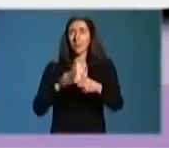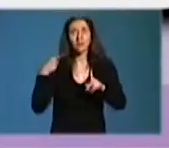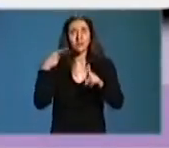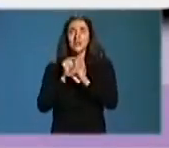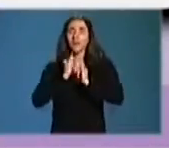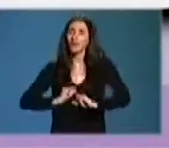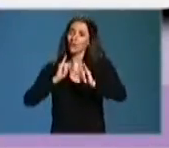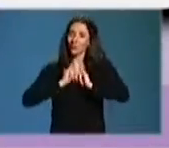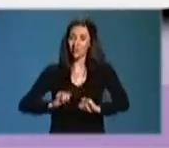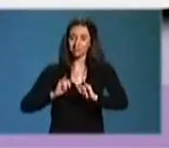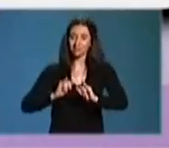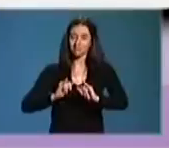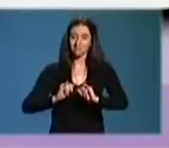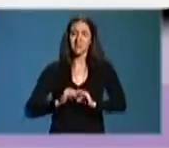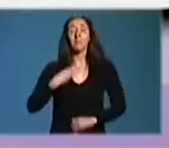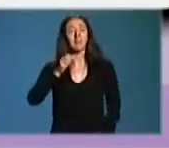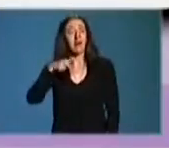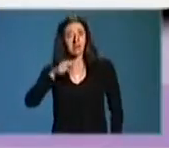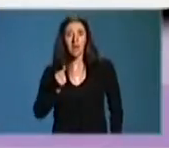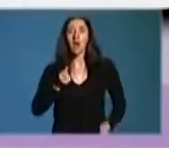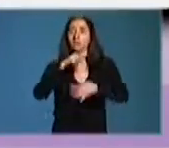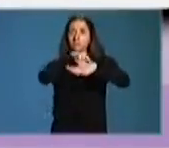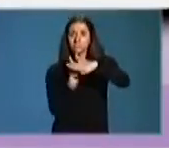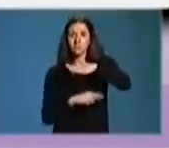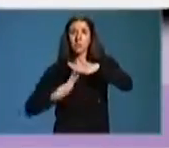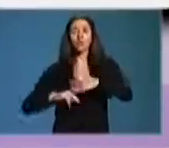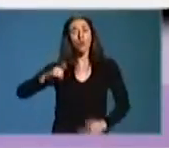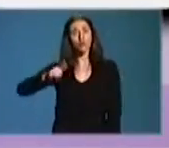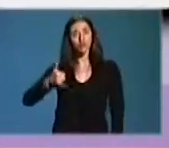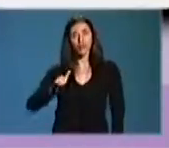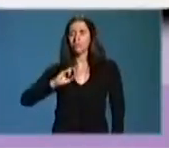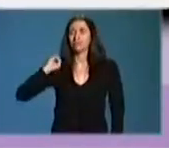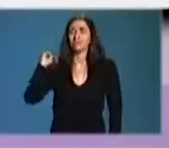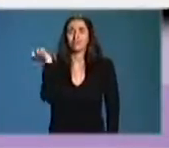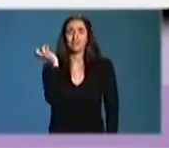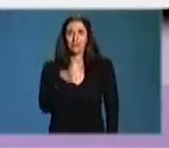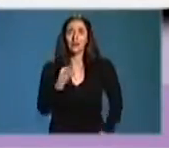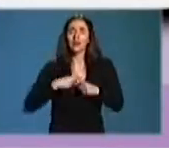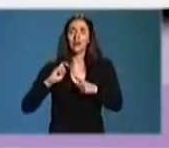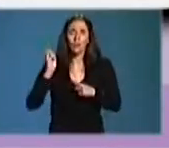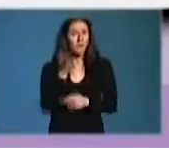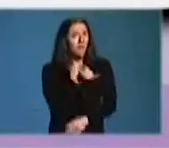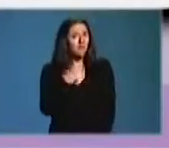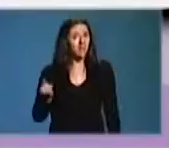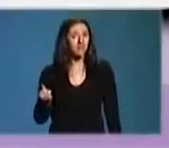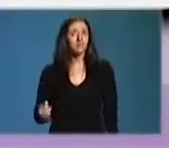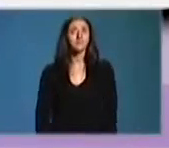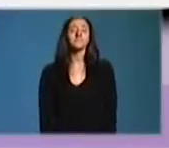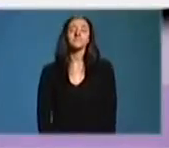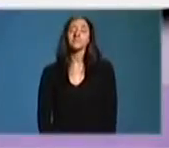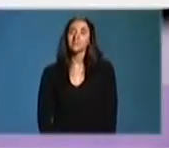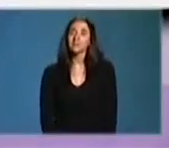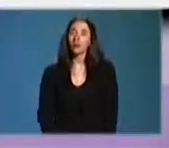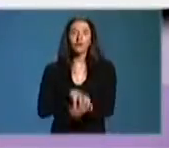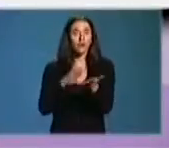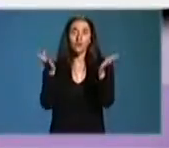se verá en lugo desde a banana acuática un orgullo ata wakeboard entre otras muchas actividades novedosas y divertidas se